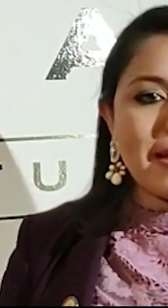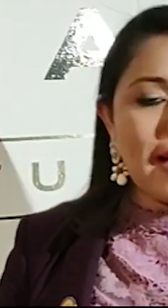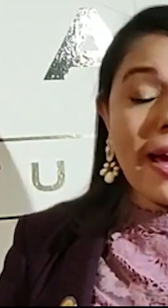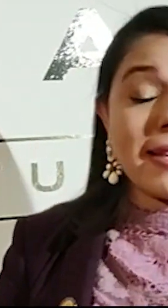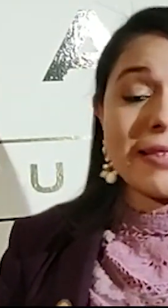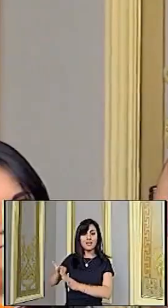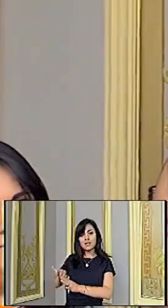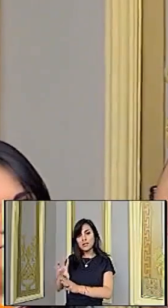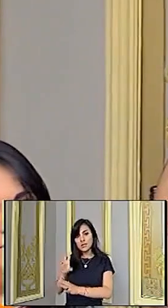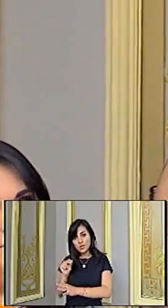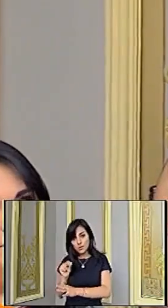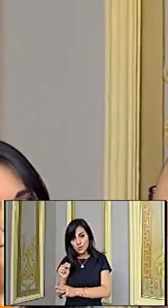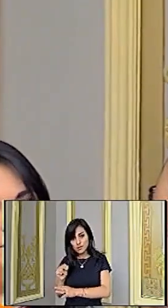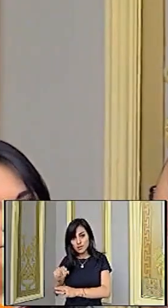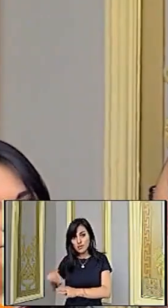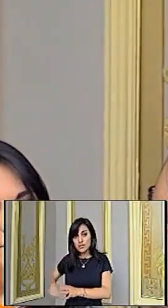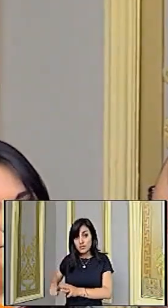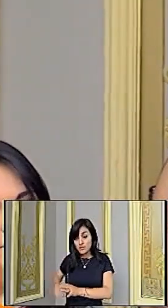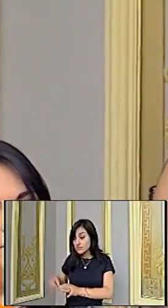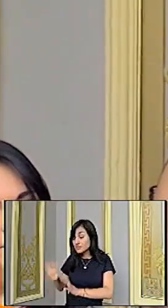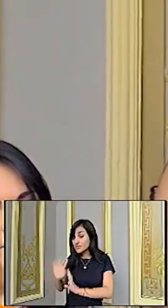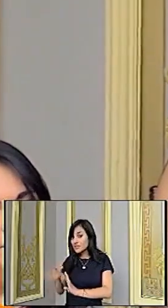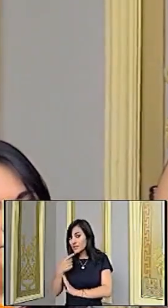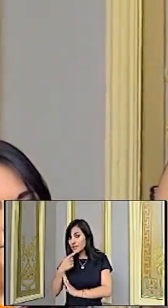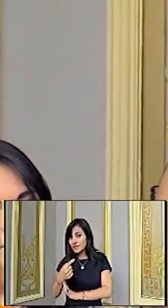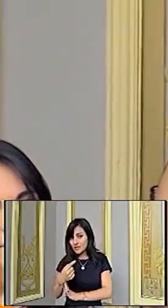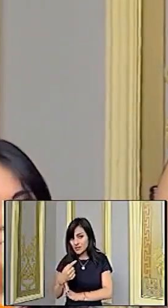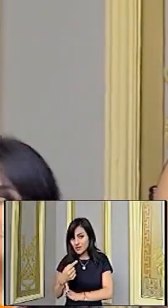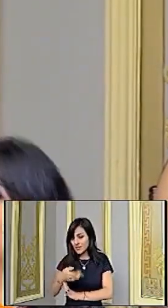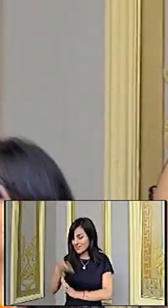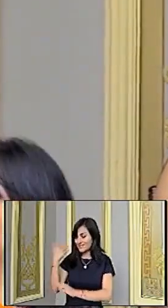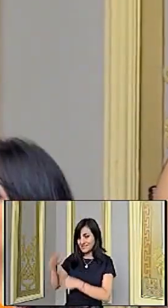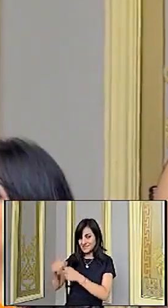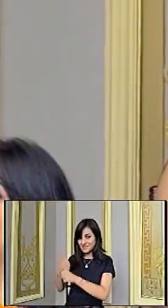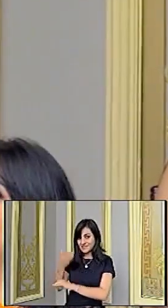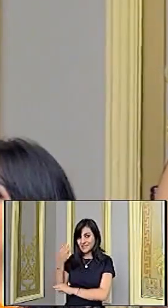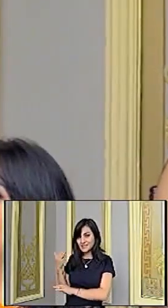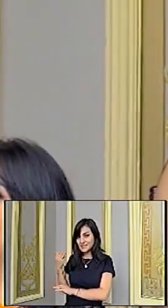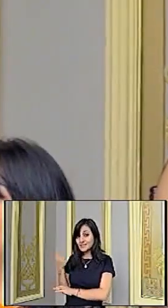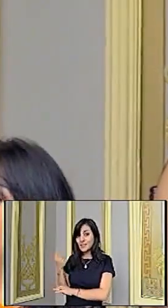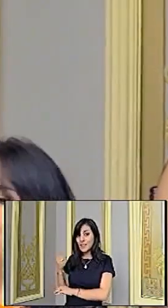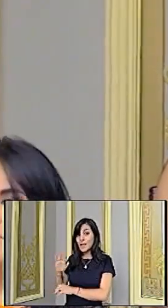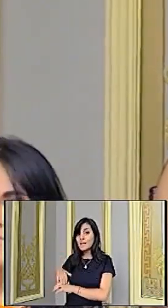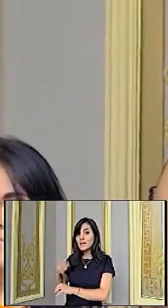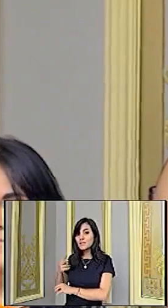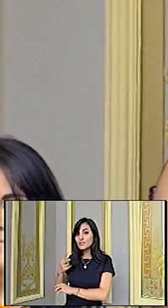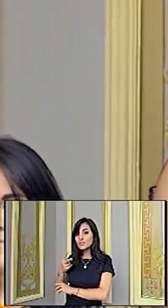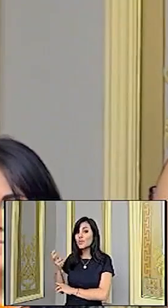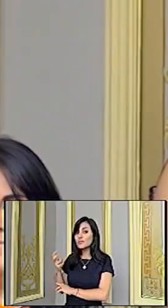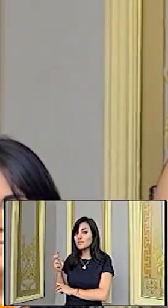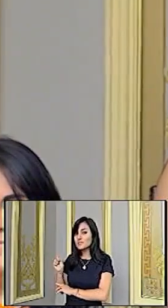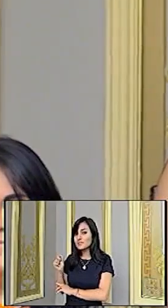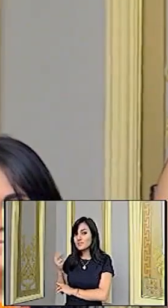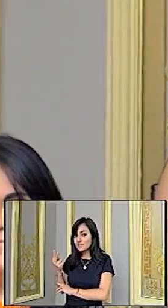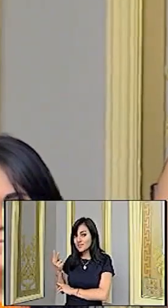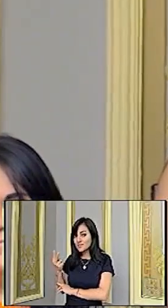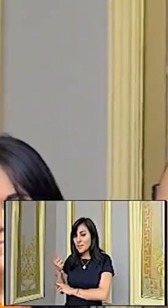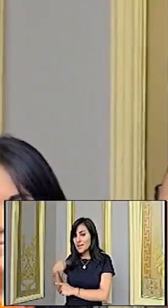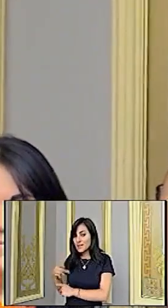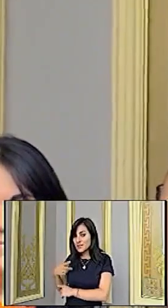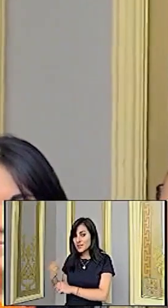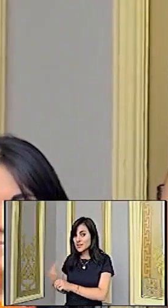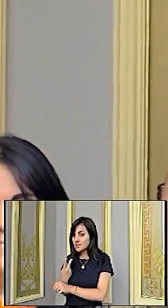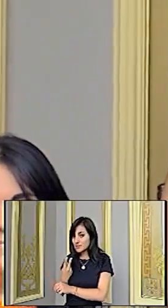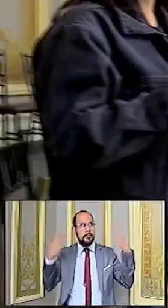aprobación de la ley ácida. En redes sociales, la saxofonista oaxaqueña compartió el mensaje que el equipo de trabajo del priista le envió para disculparse por la forma en que